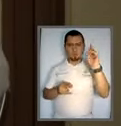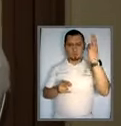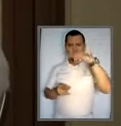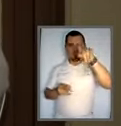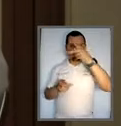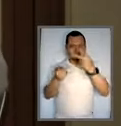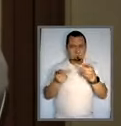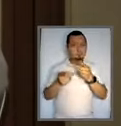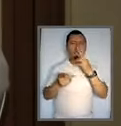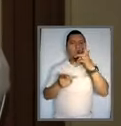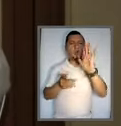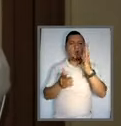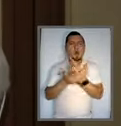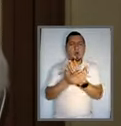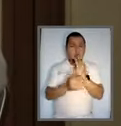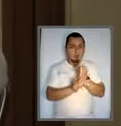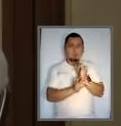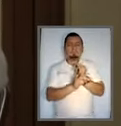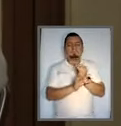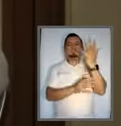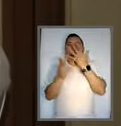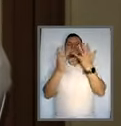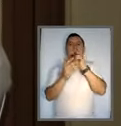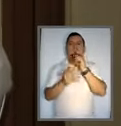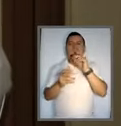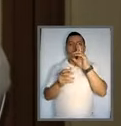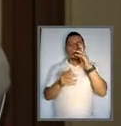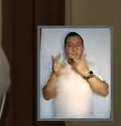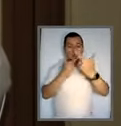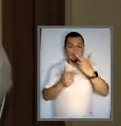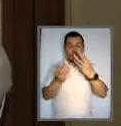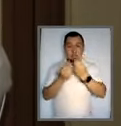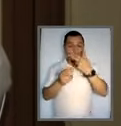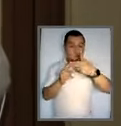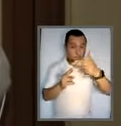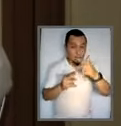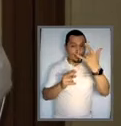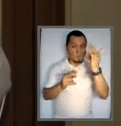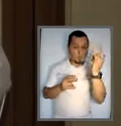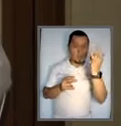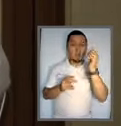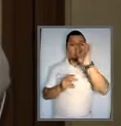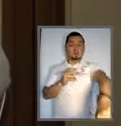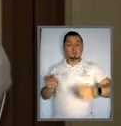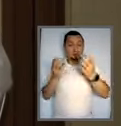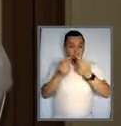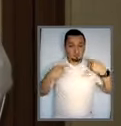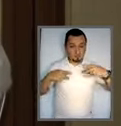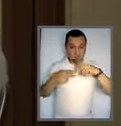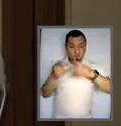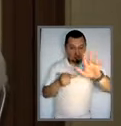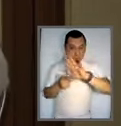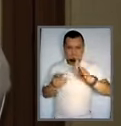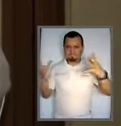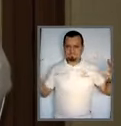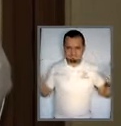en menor grado, pero son posibles también que regresen en julio y agosto a hacer alguna actividad presencial